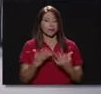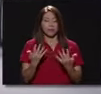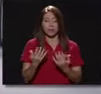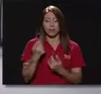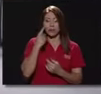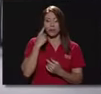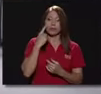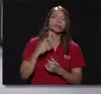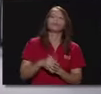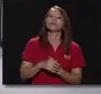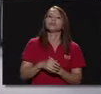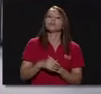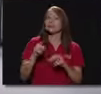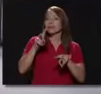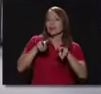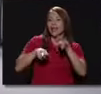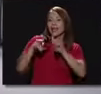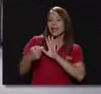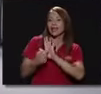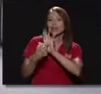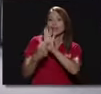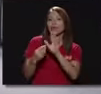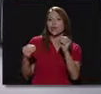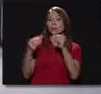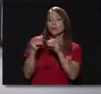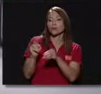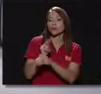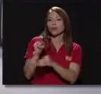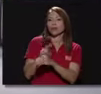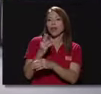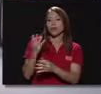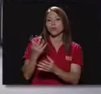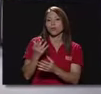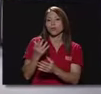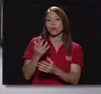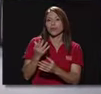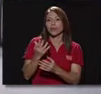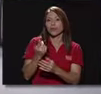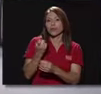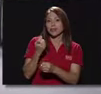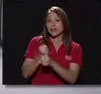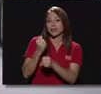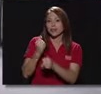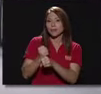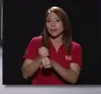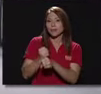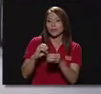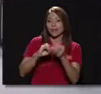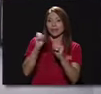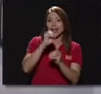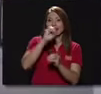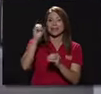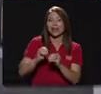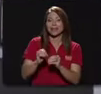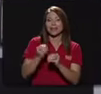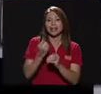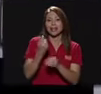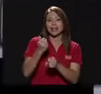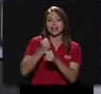Vamos a ver, el indicador más utilizado de desempleo es la tasa de desempleo